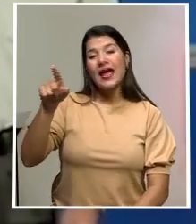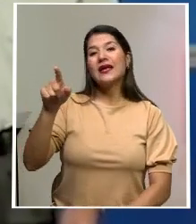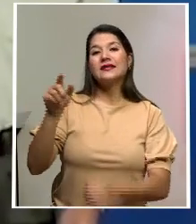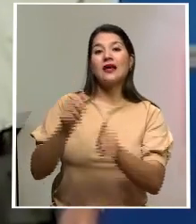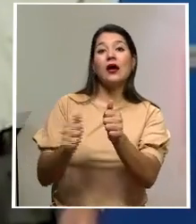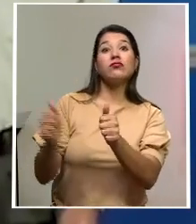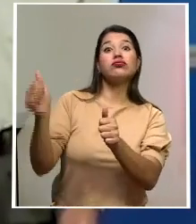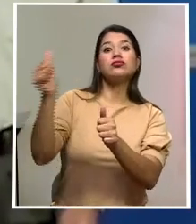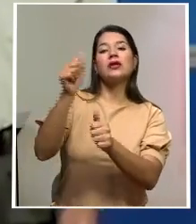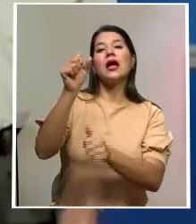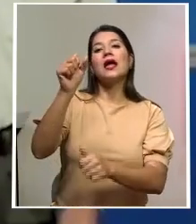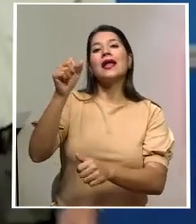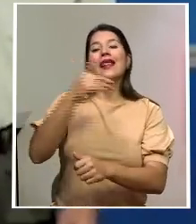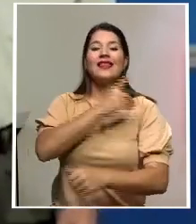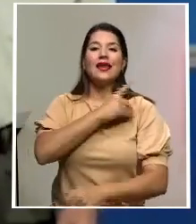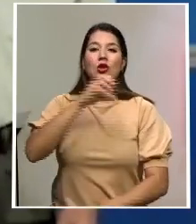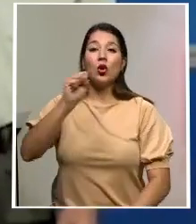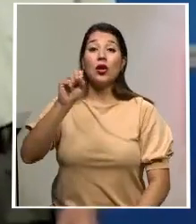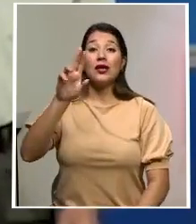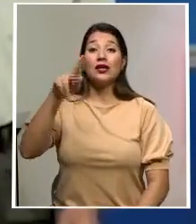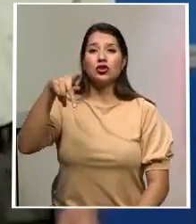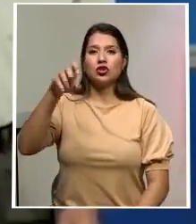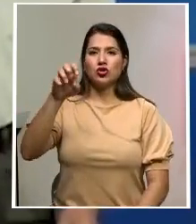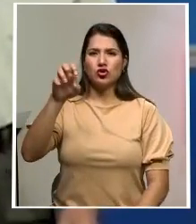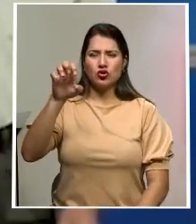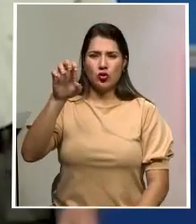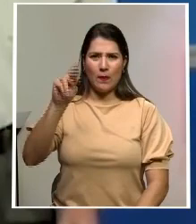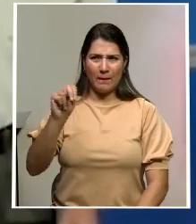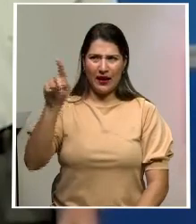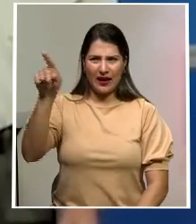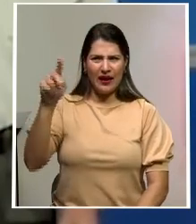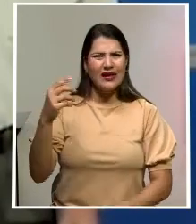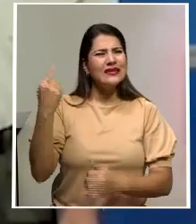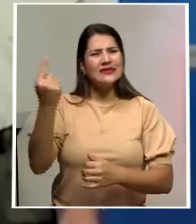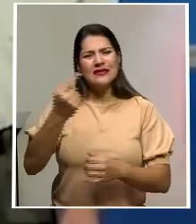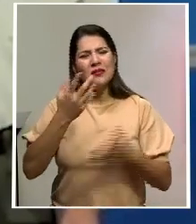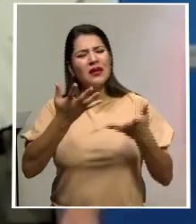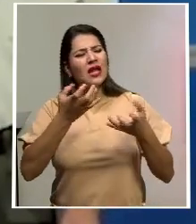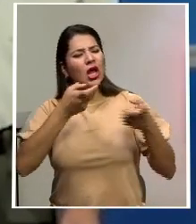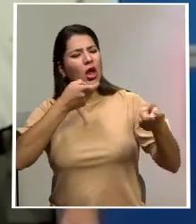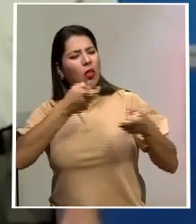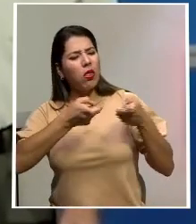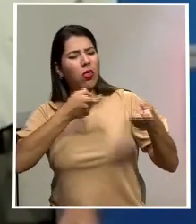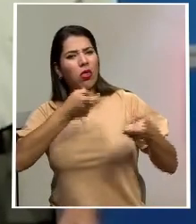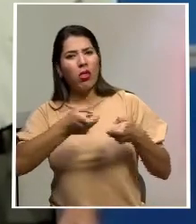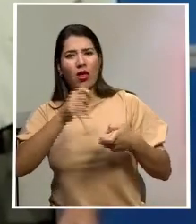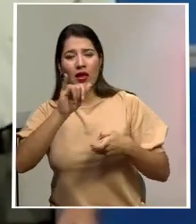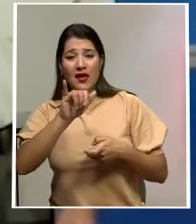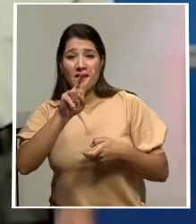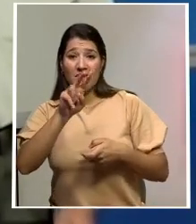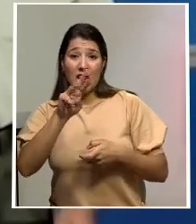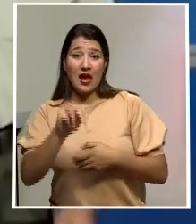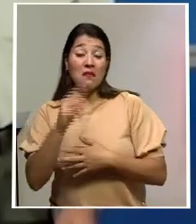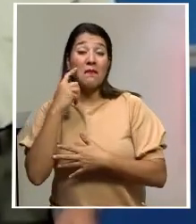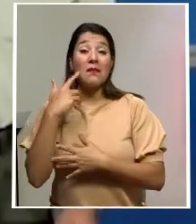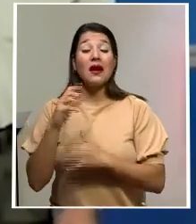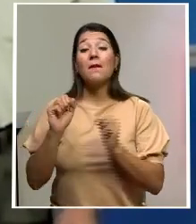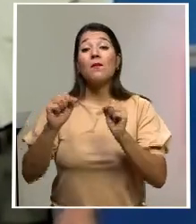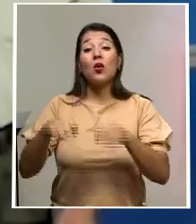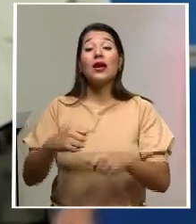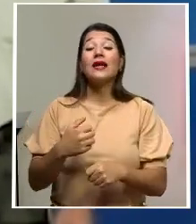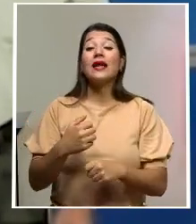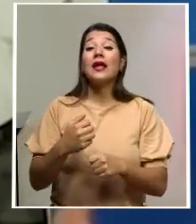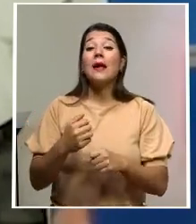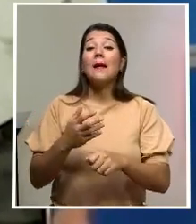la SUPEN, que hace tiempo anda detrás de controlar el IBM para crearle las condiciones